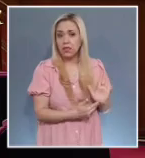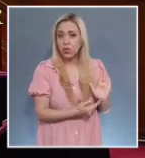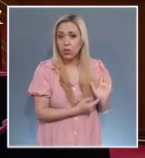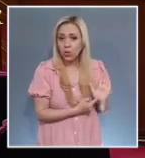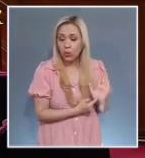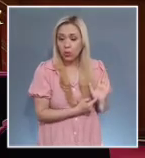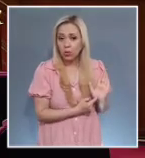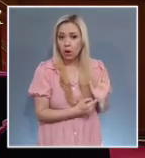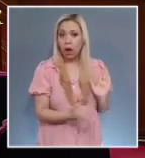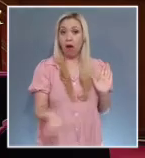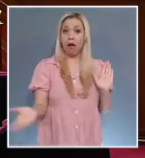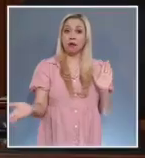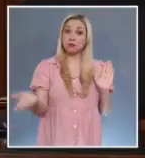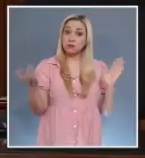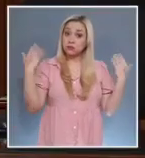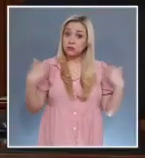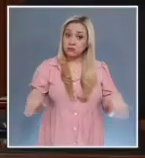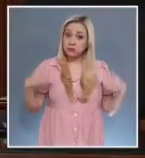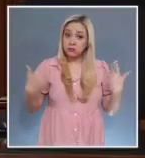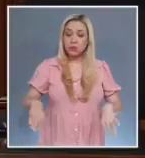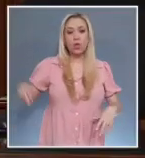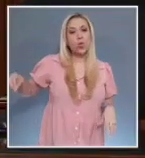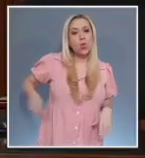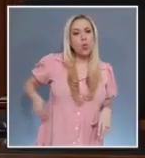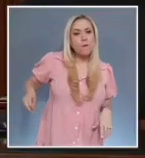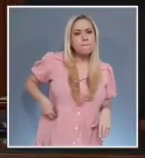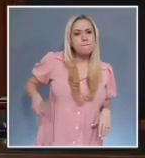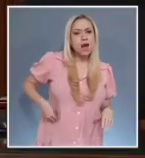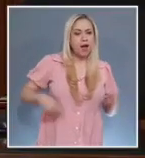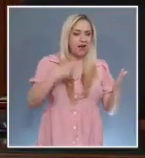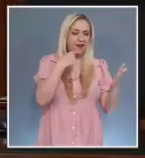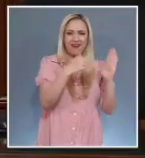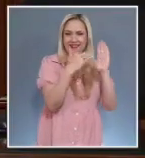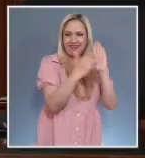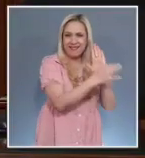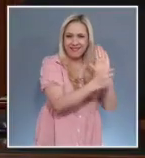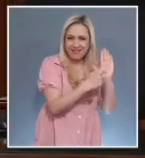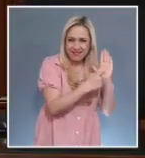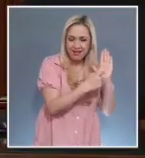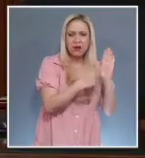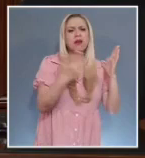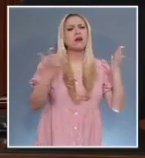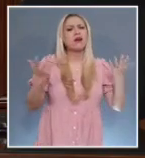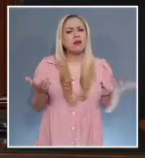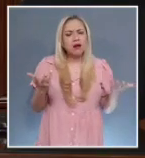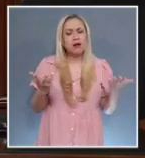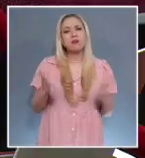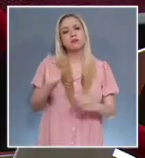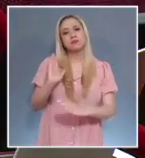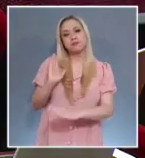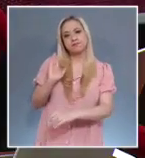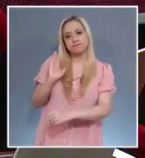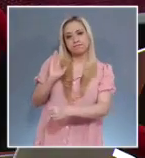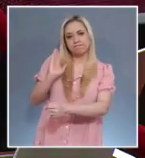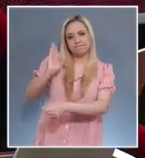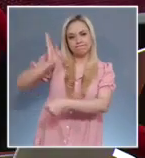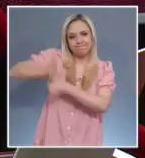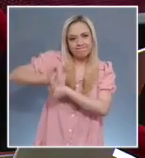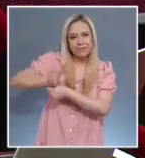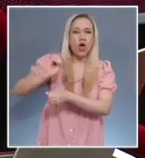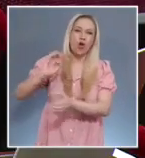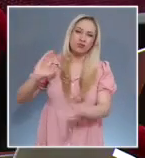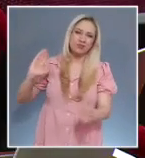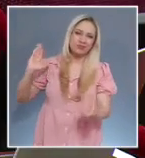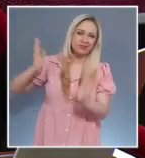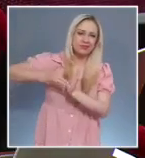el principio de culpabilidad, conforme al cual solo es posible sancionar al autor de la conducta realizada de manera dolosa